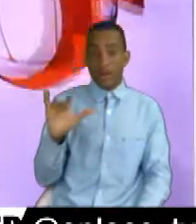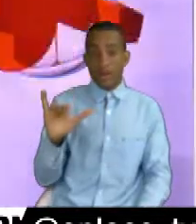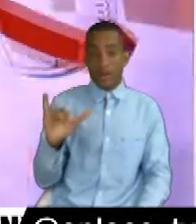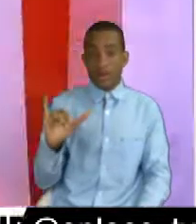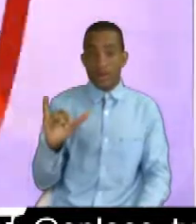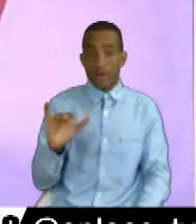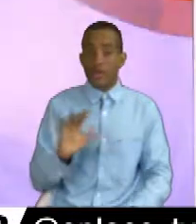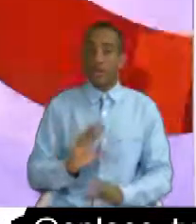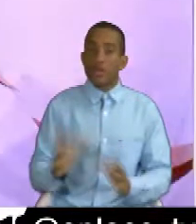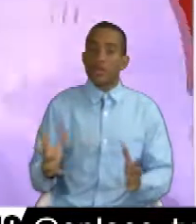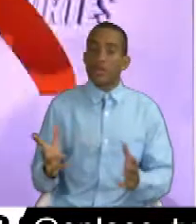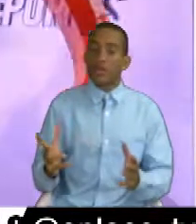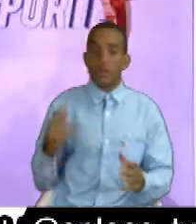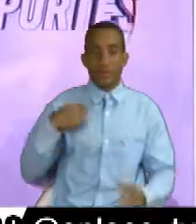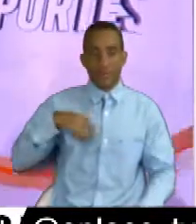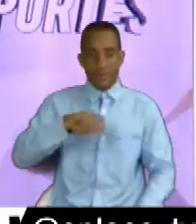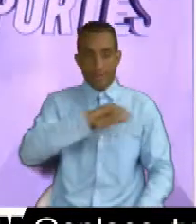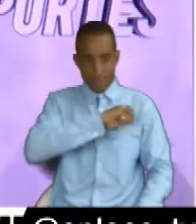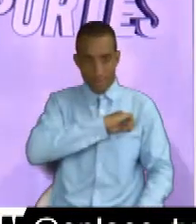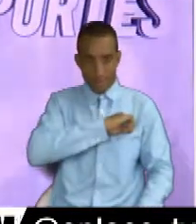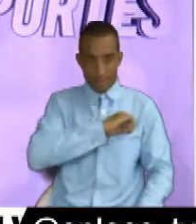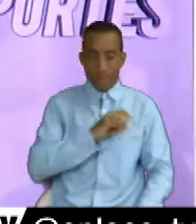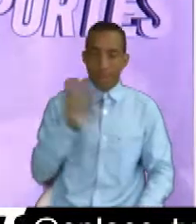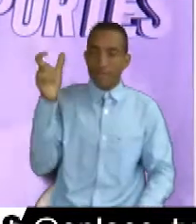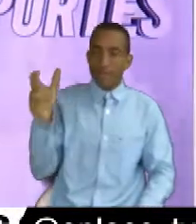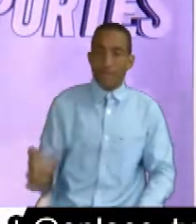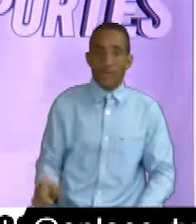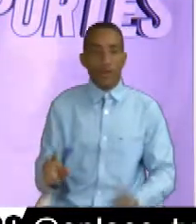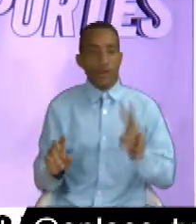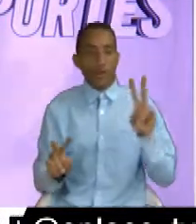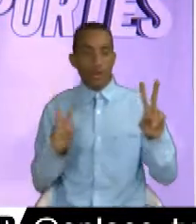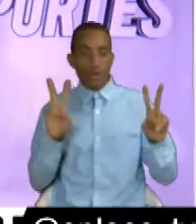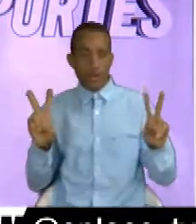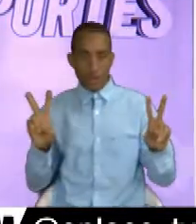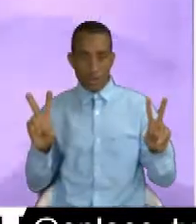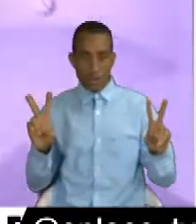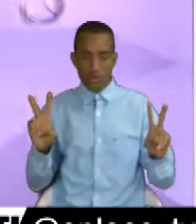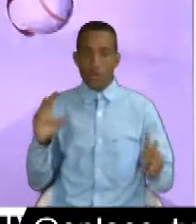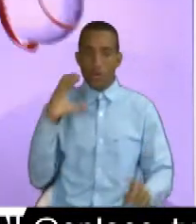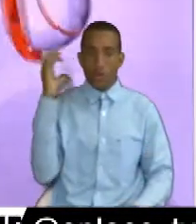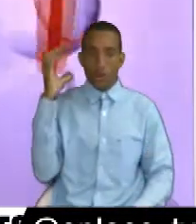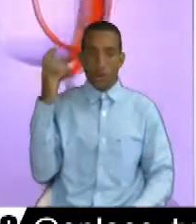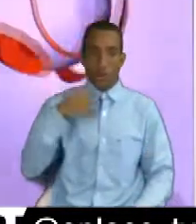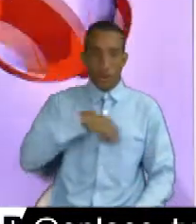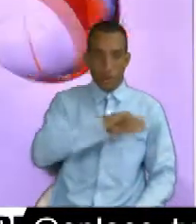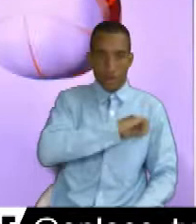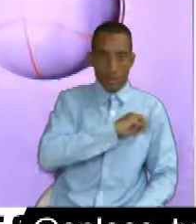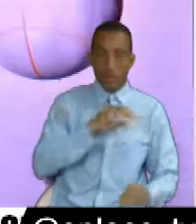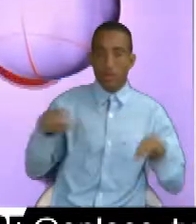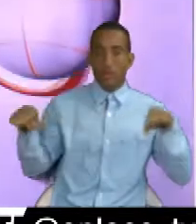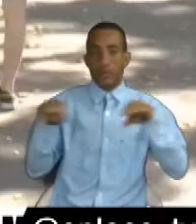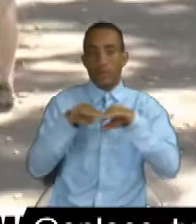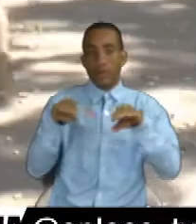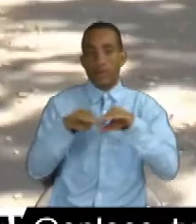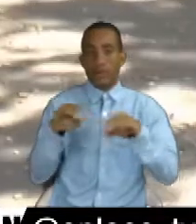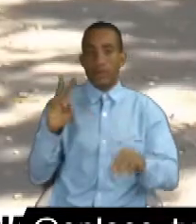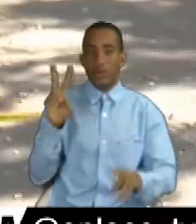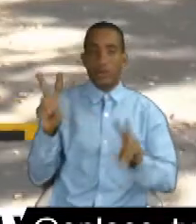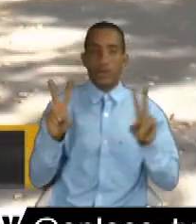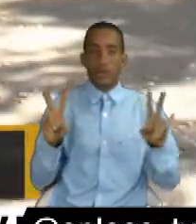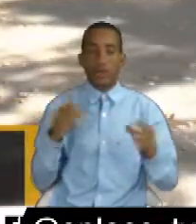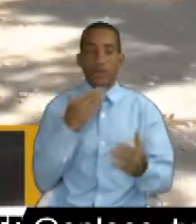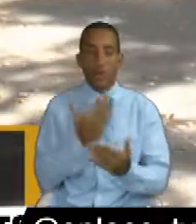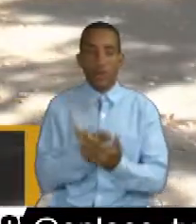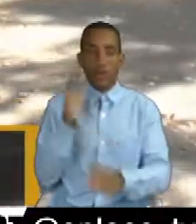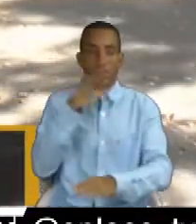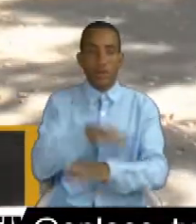contarnos detalles de lo que fueron las reacciones del empate 2-2 con la tricolor. Ariel, adelante, buenas tardes. Hola Neila,